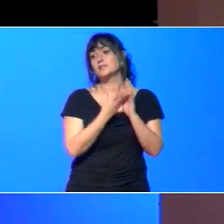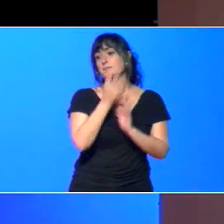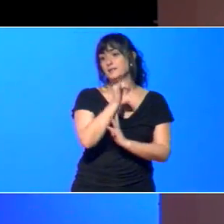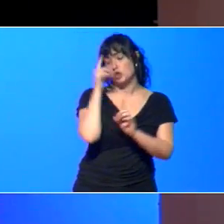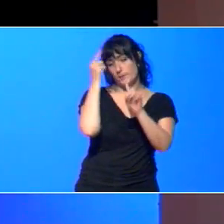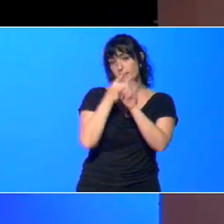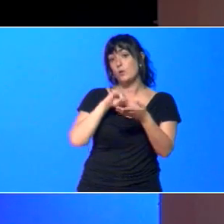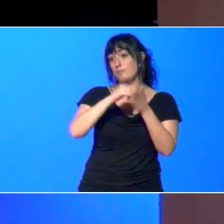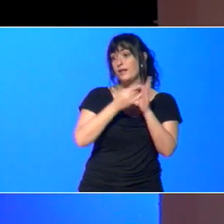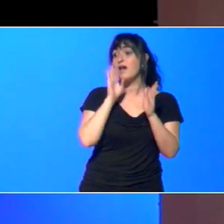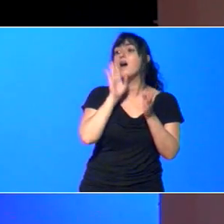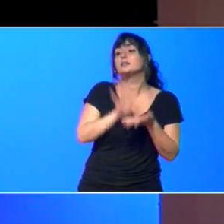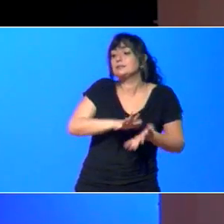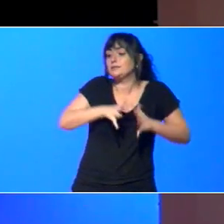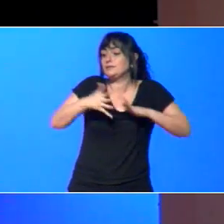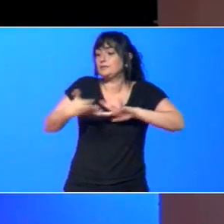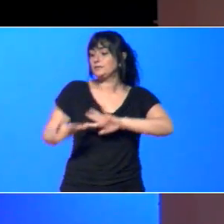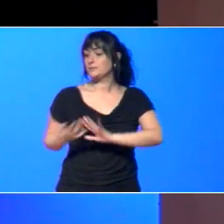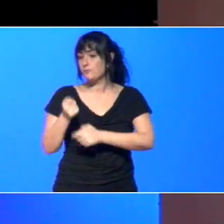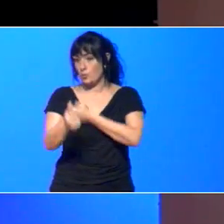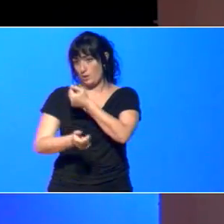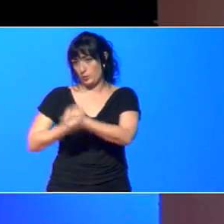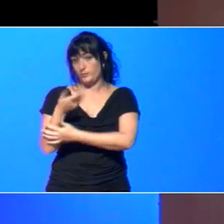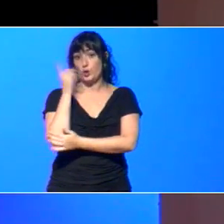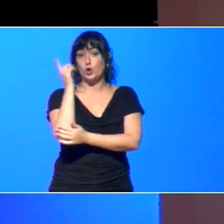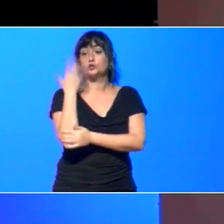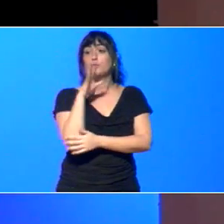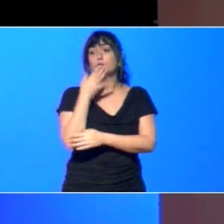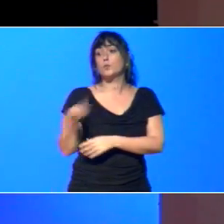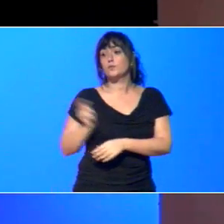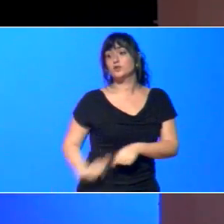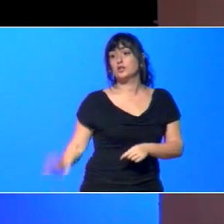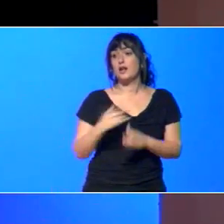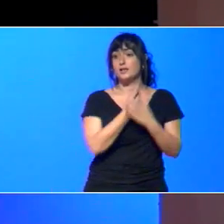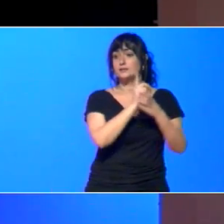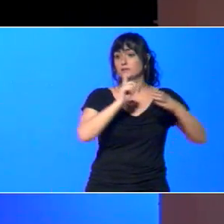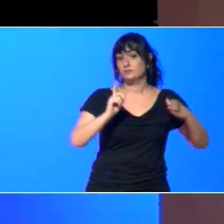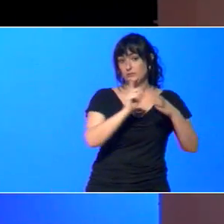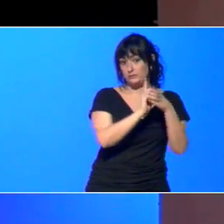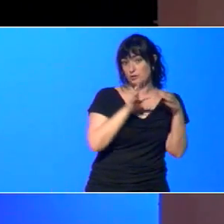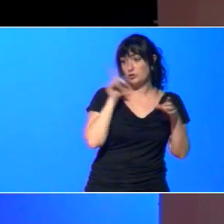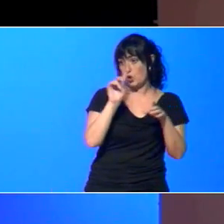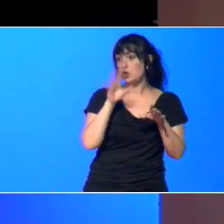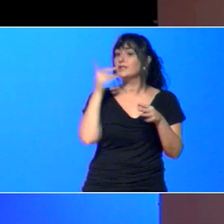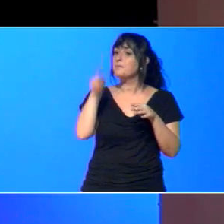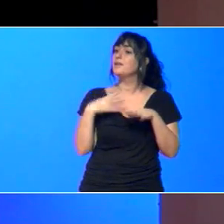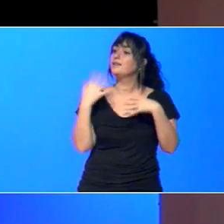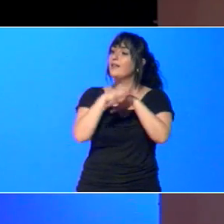poco, no solo con los profesionales exclusivos, sino que creando una red de apoyo,